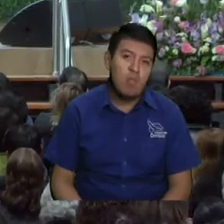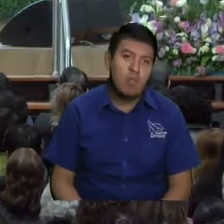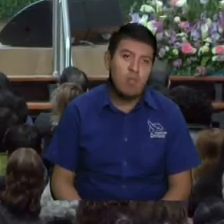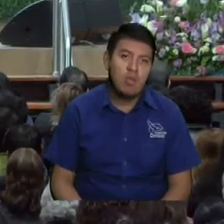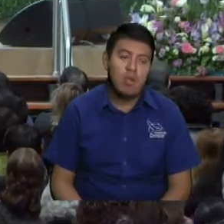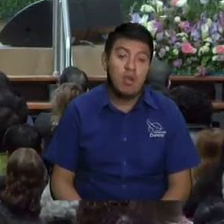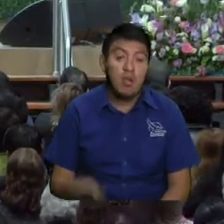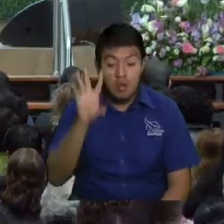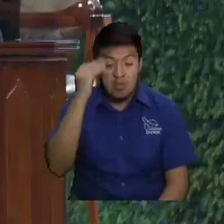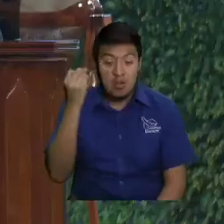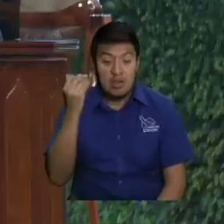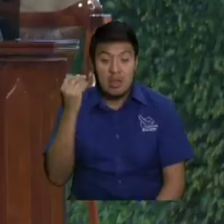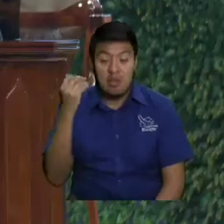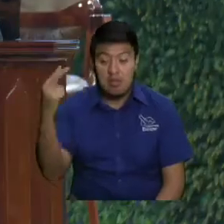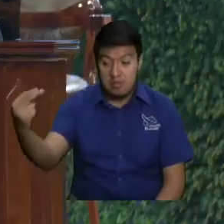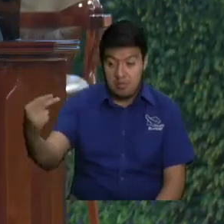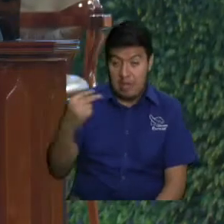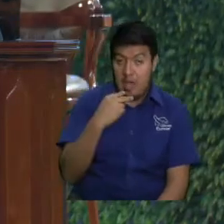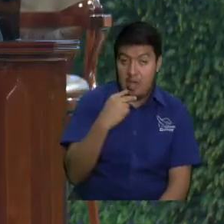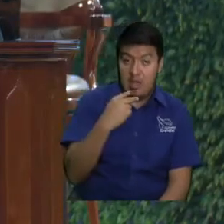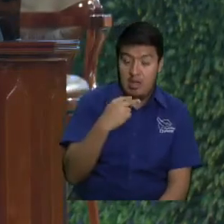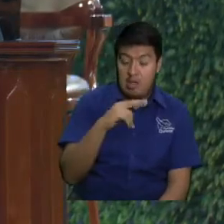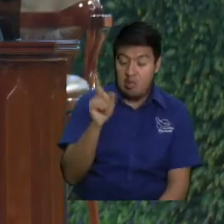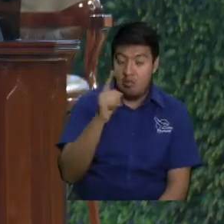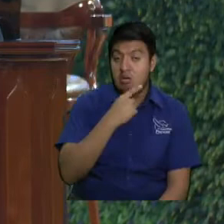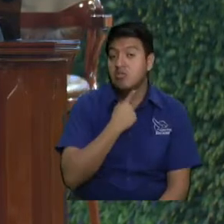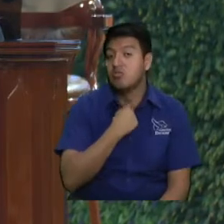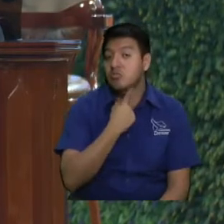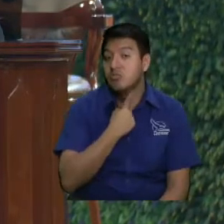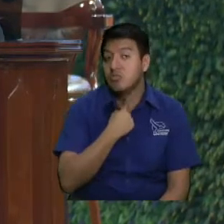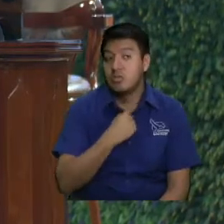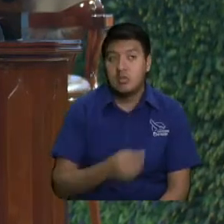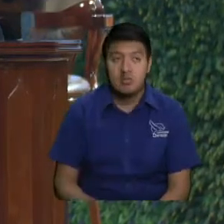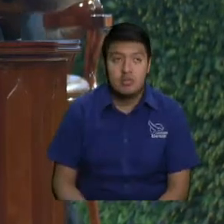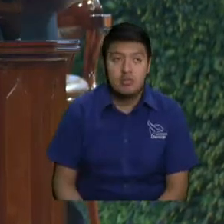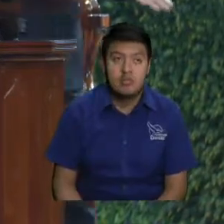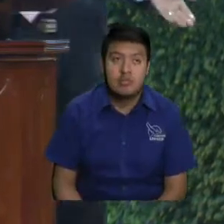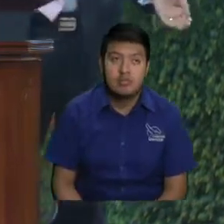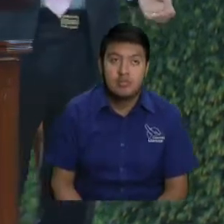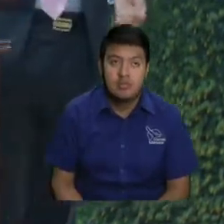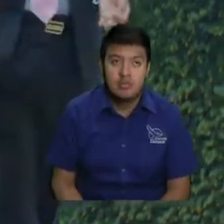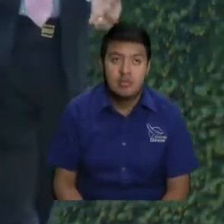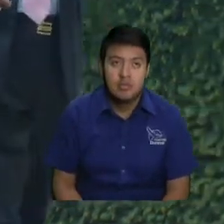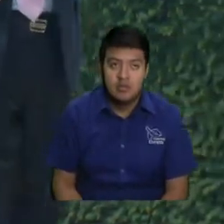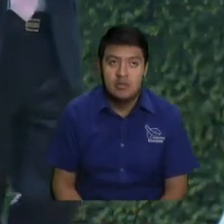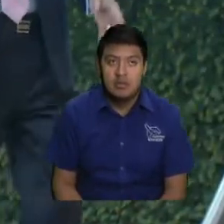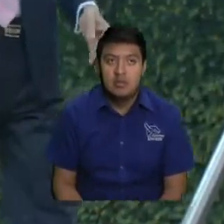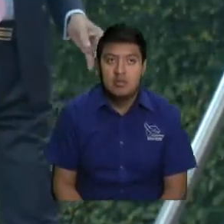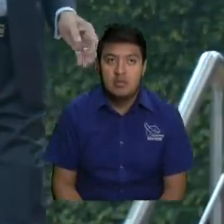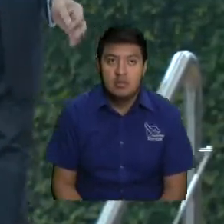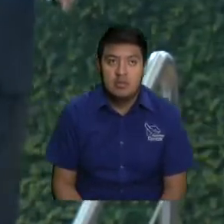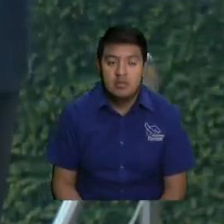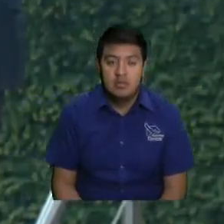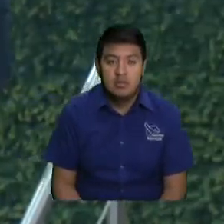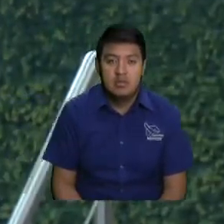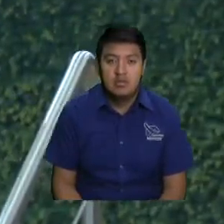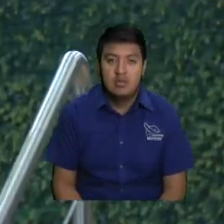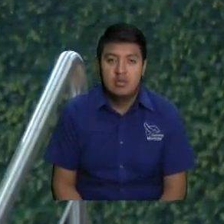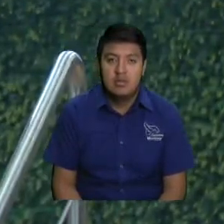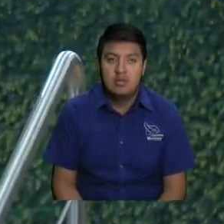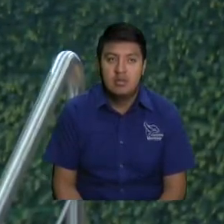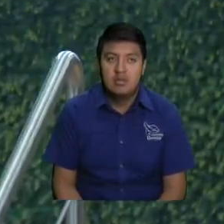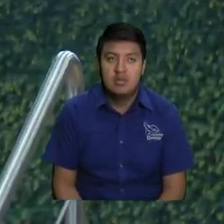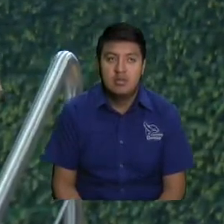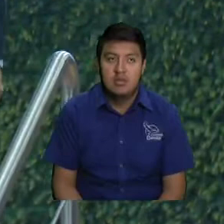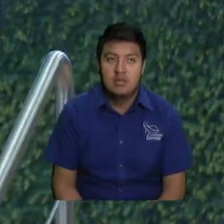Y tenemos que usar el sentido común en esto, ¿ah? O como un cuate que venía aquí, que lo toleramos 2 años, a ver